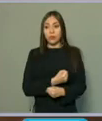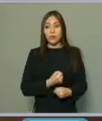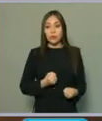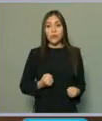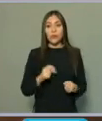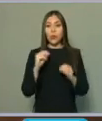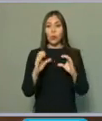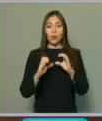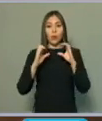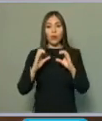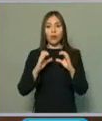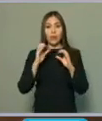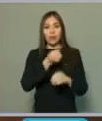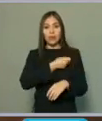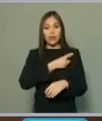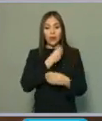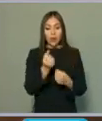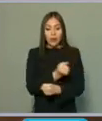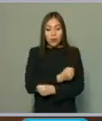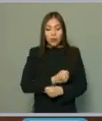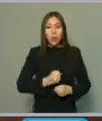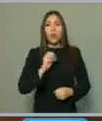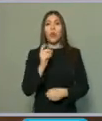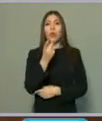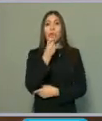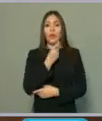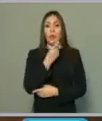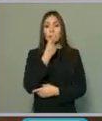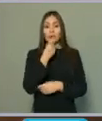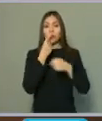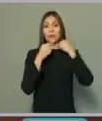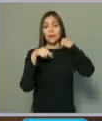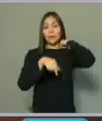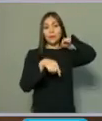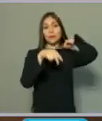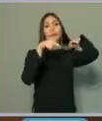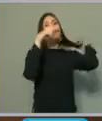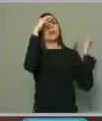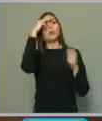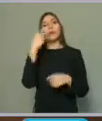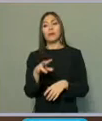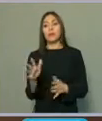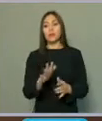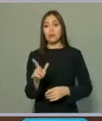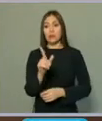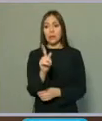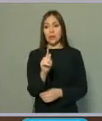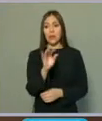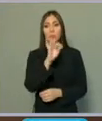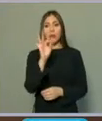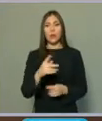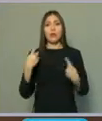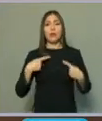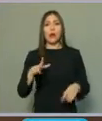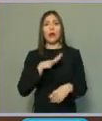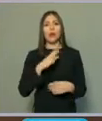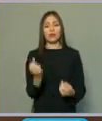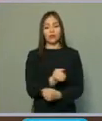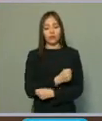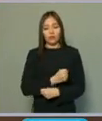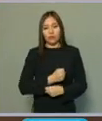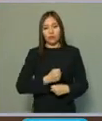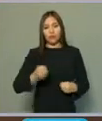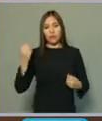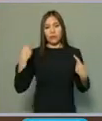ya hablamos, la diabetes también es un factor de riesgo importante. Obesidad? No, en México pues el 70 y tantos % tenemos sobrepeso u